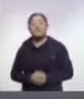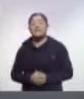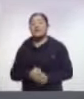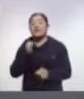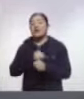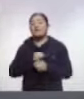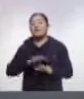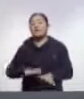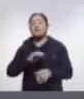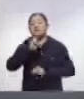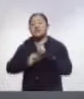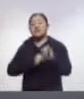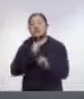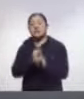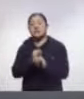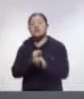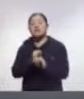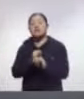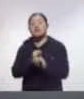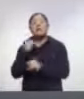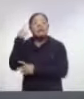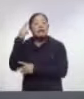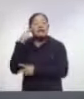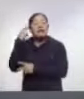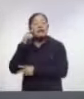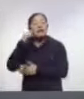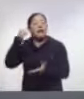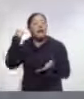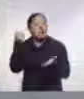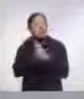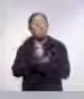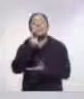Internacional, Corona Británica aprueba Brexit.